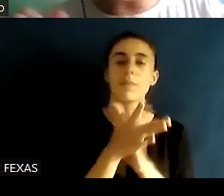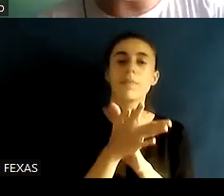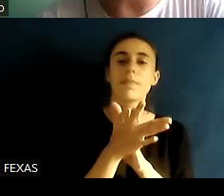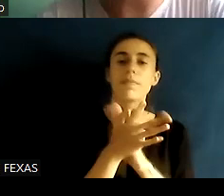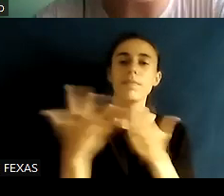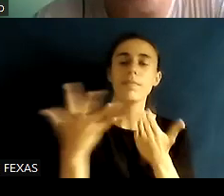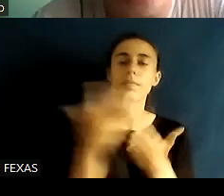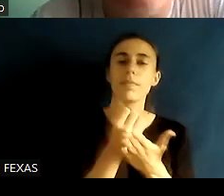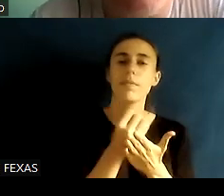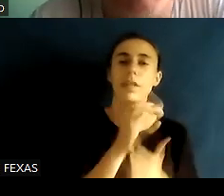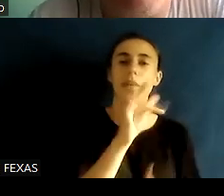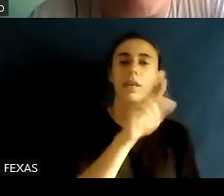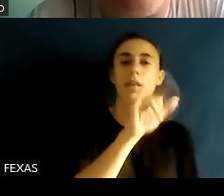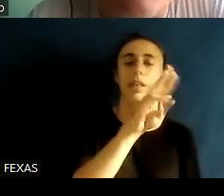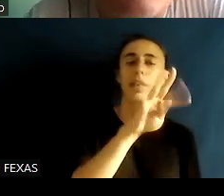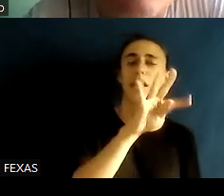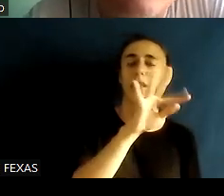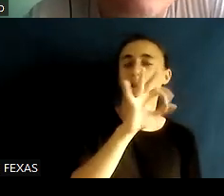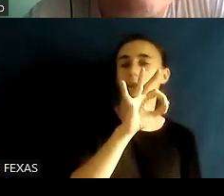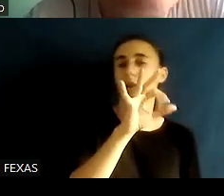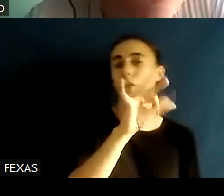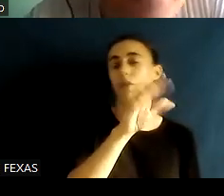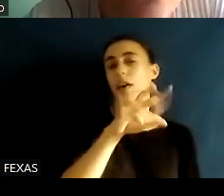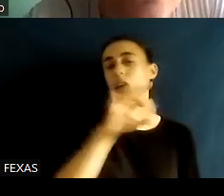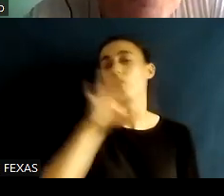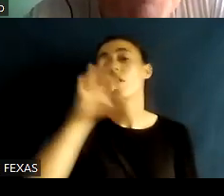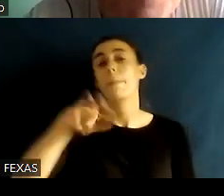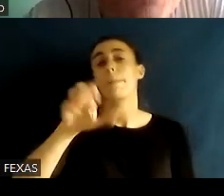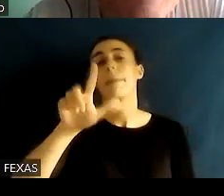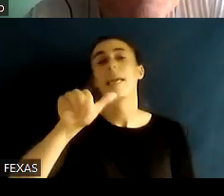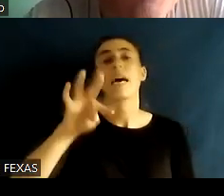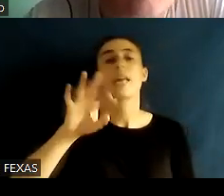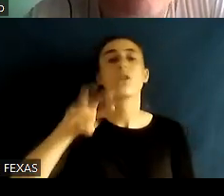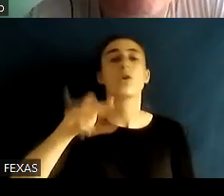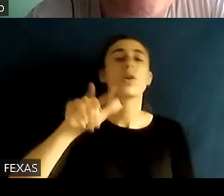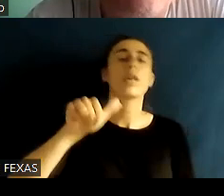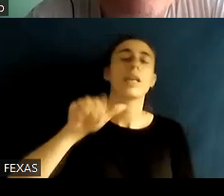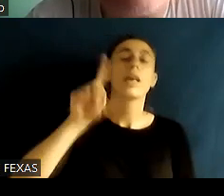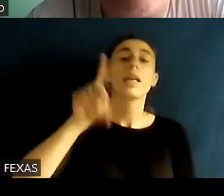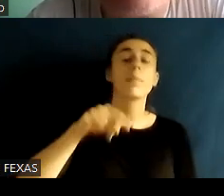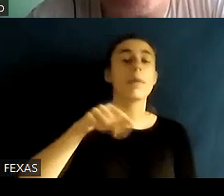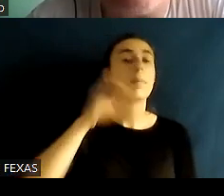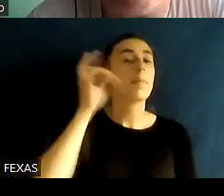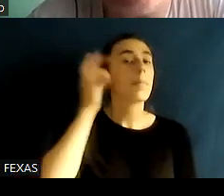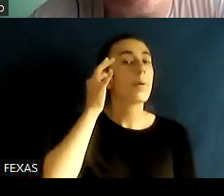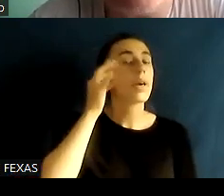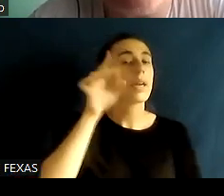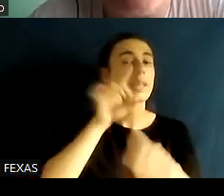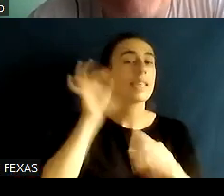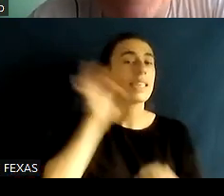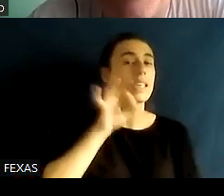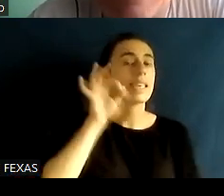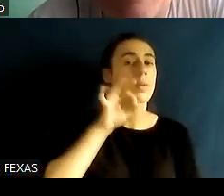entre triptófano y melatonina. Y en las mujeres con síndrome premenstrual y depresión puede ser un buen y adecuado remedio, un